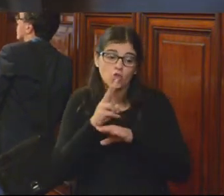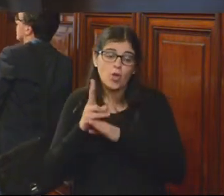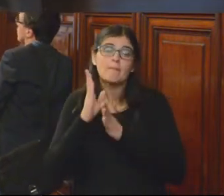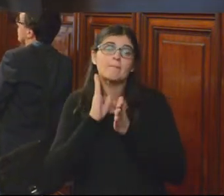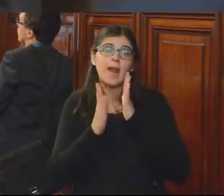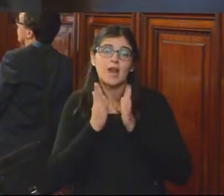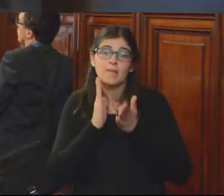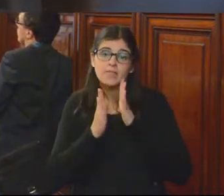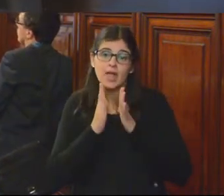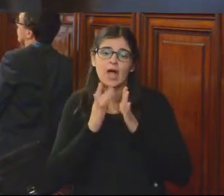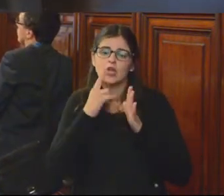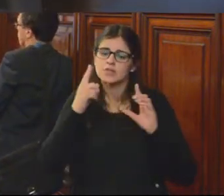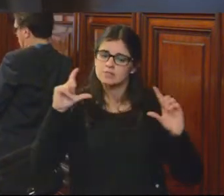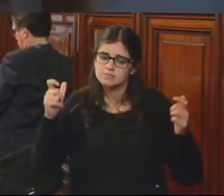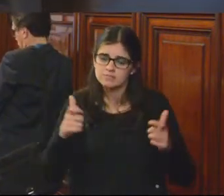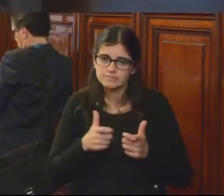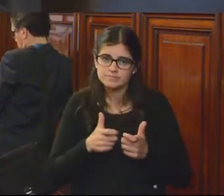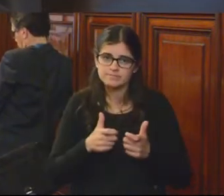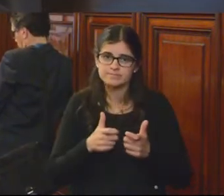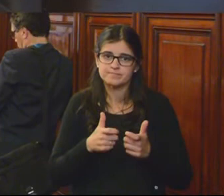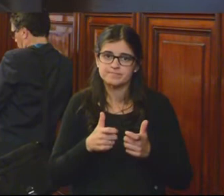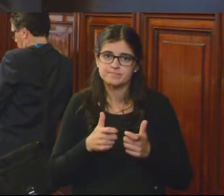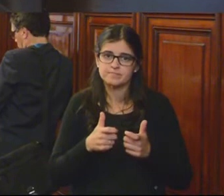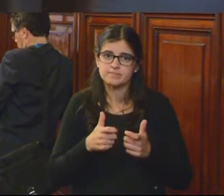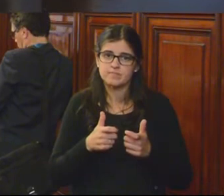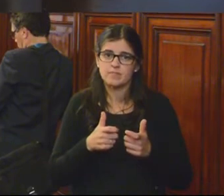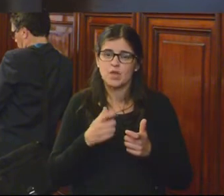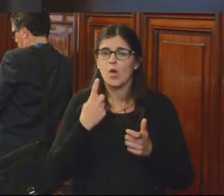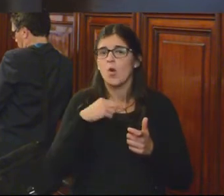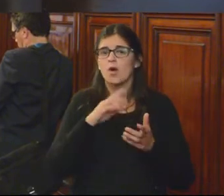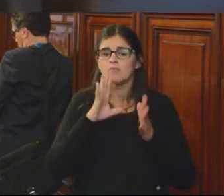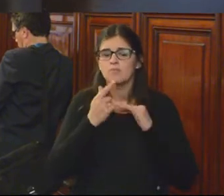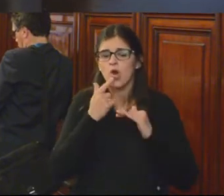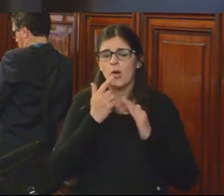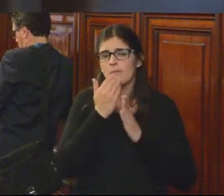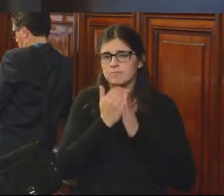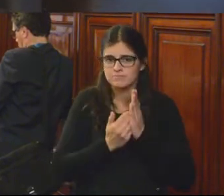parlamentario se ha reducido a un mero saludo de la bandera.